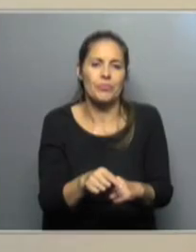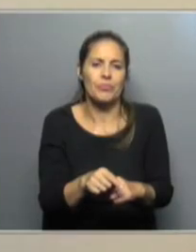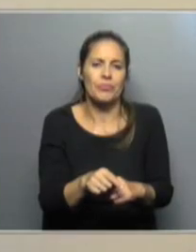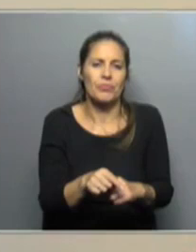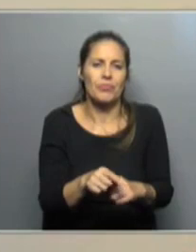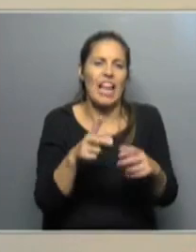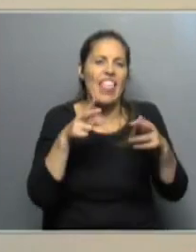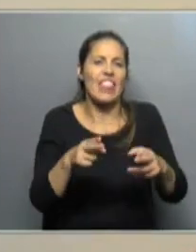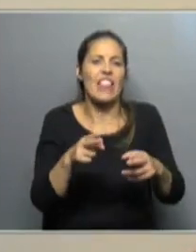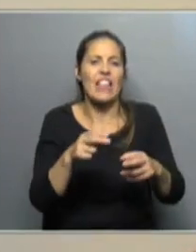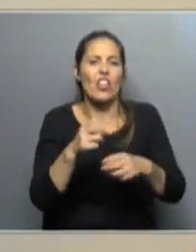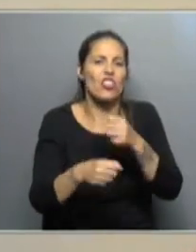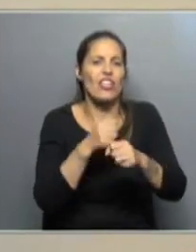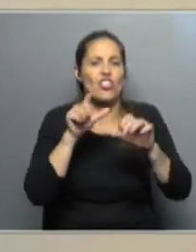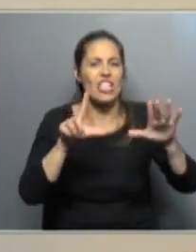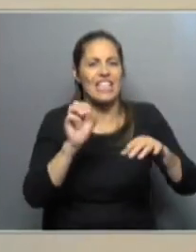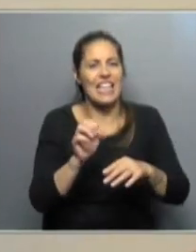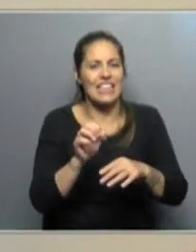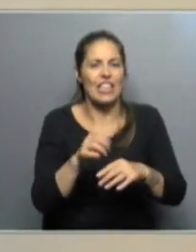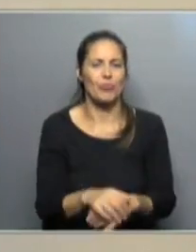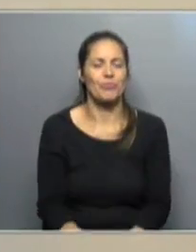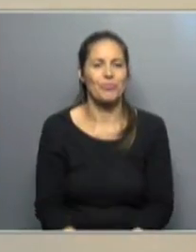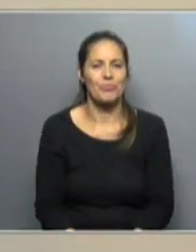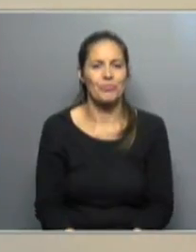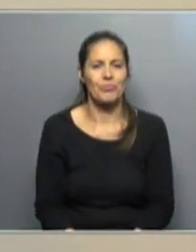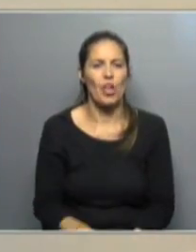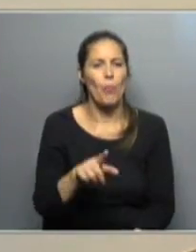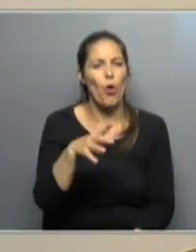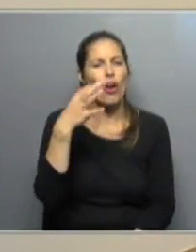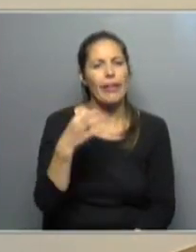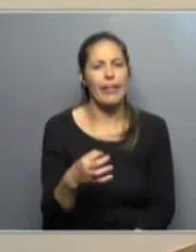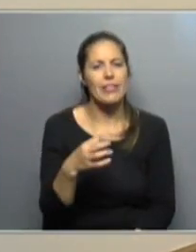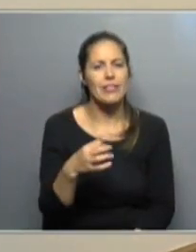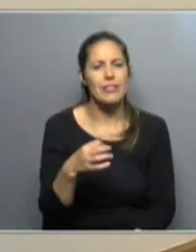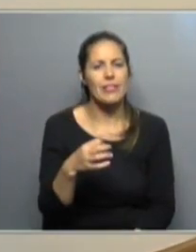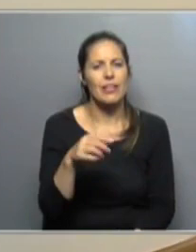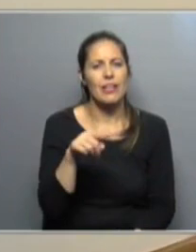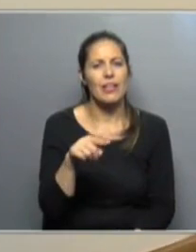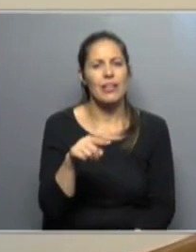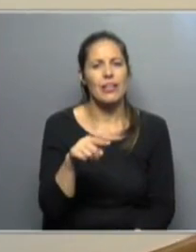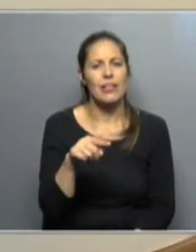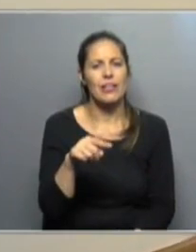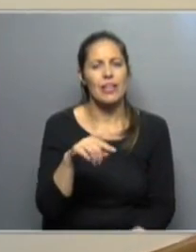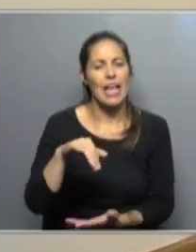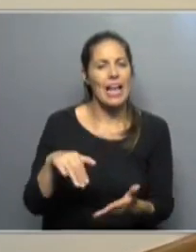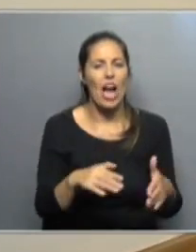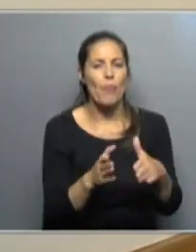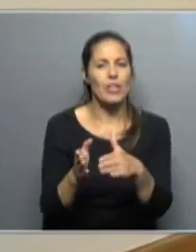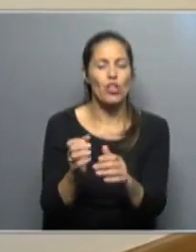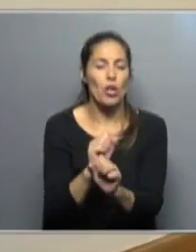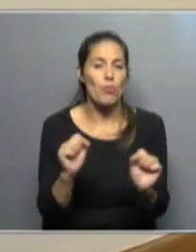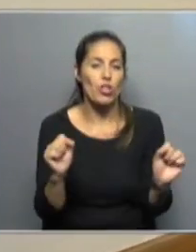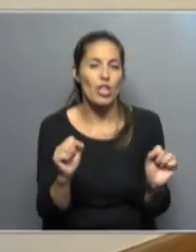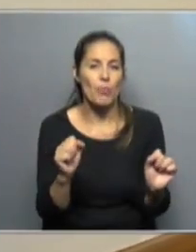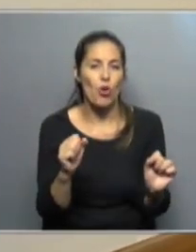En la década del 70, ¿no? O sea... ¿Vos creés que quizás el camino que hubiéramos tomado o que podríamos